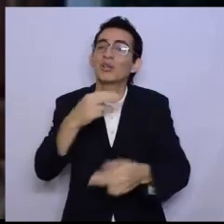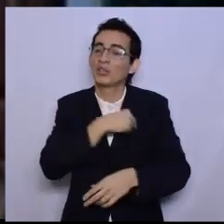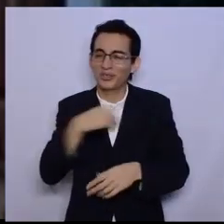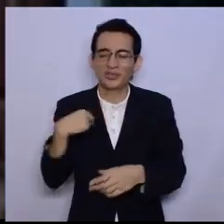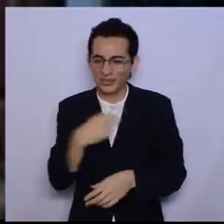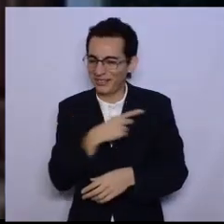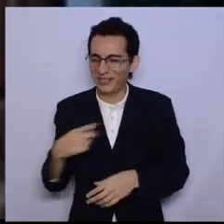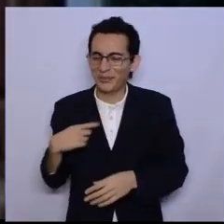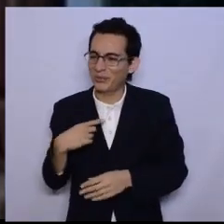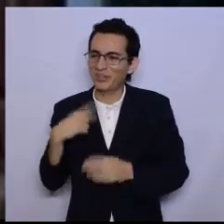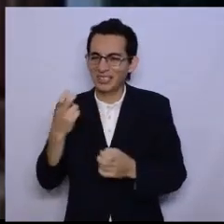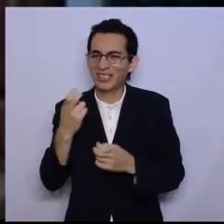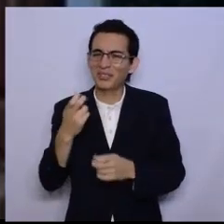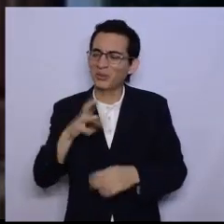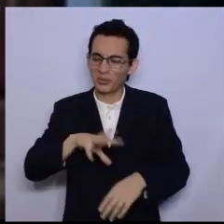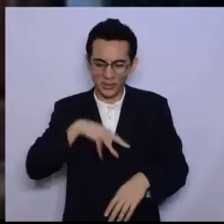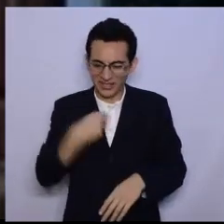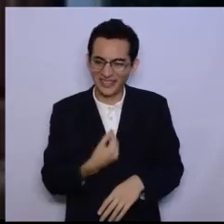su gracia.